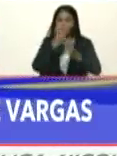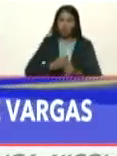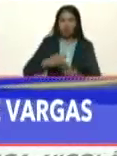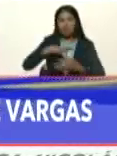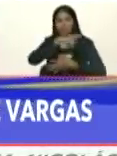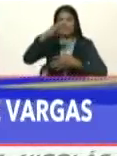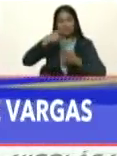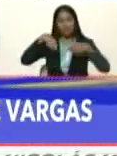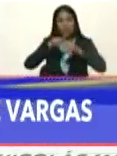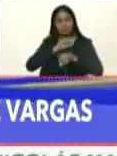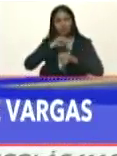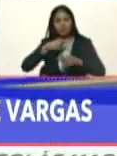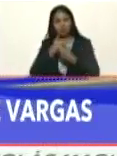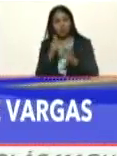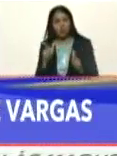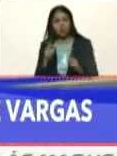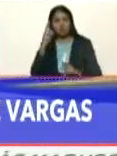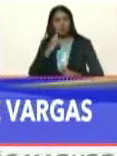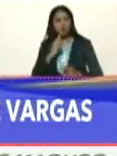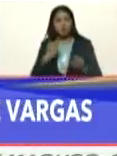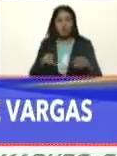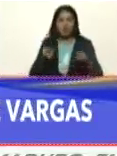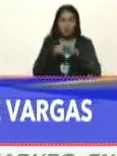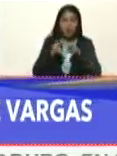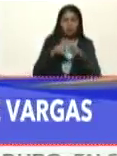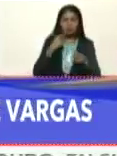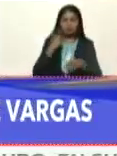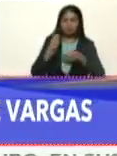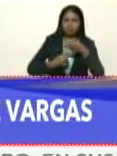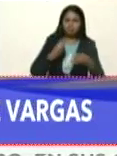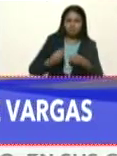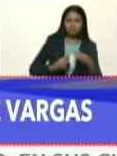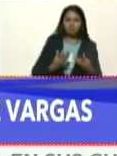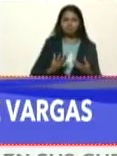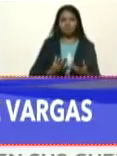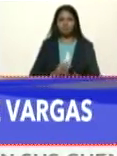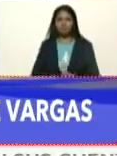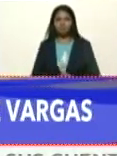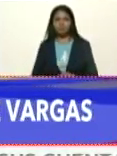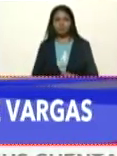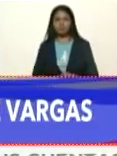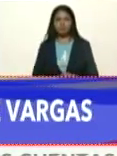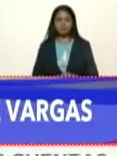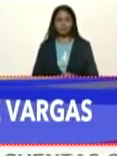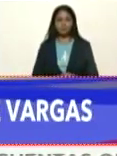espiritual de nuestro libertador Simón Bolívar,